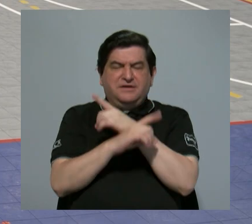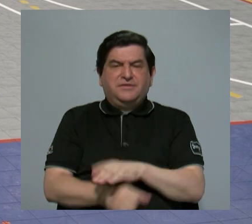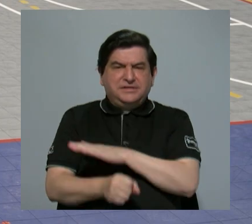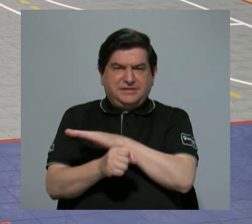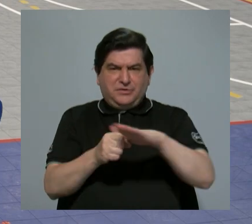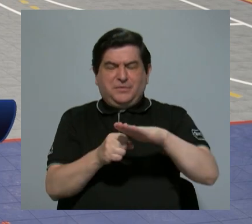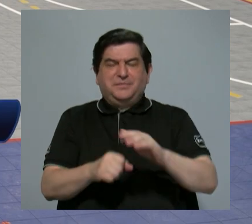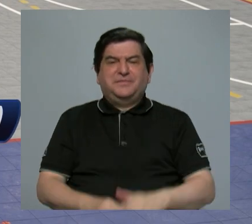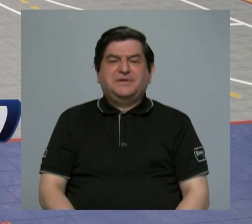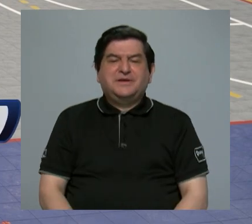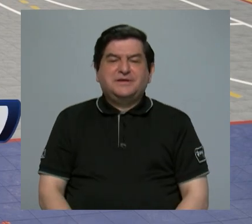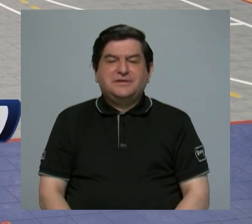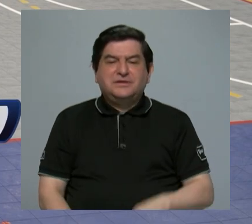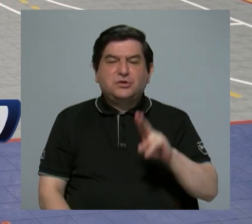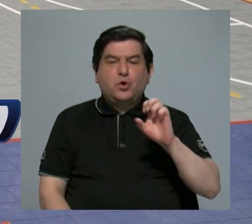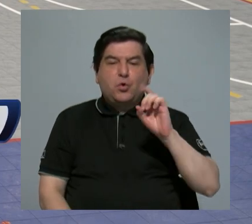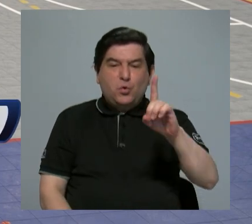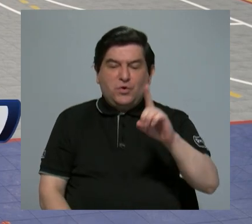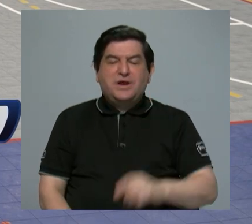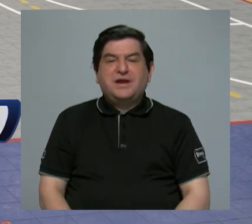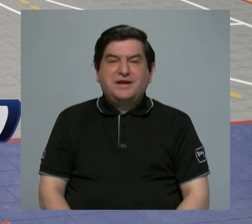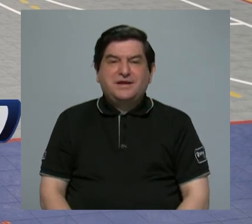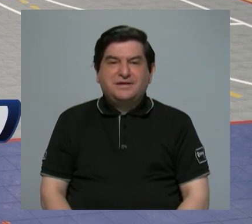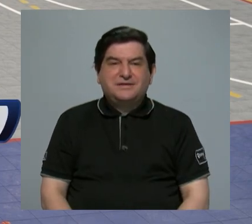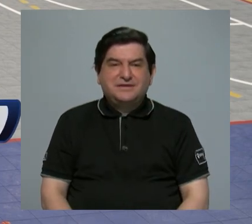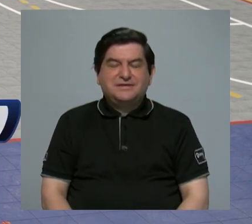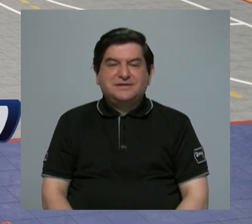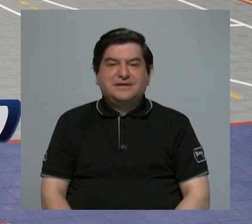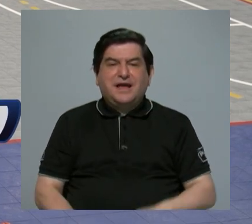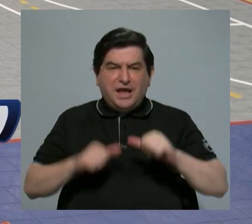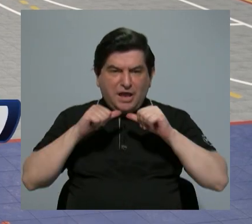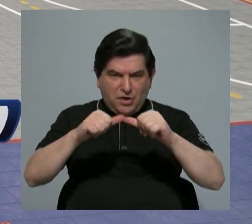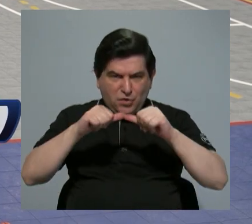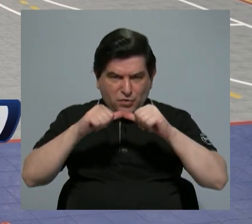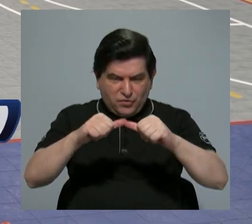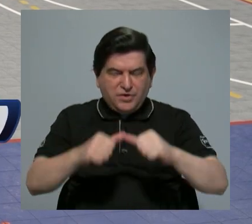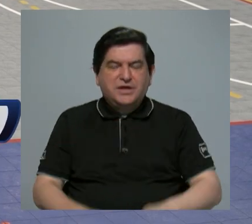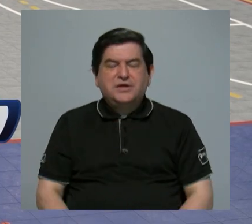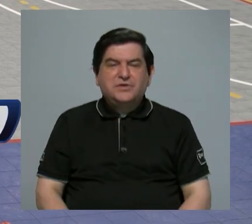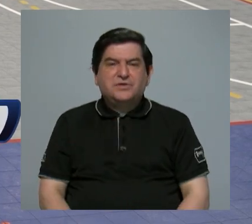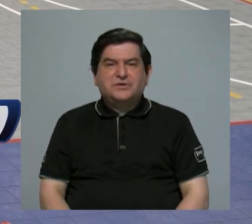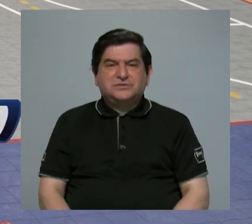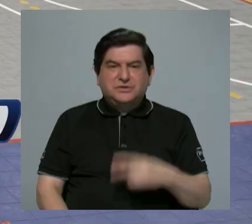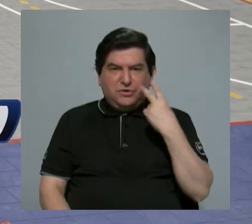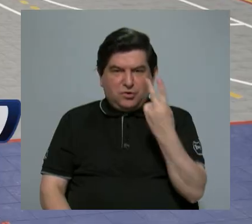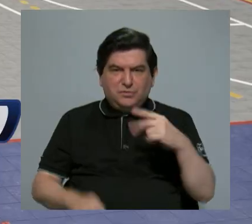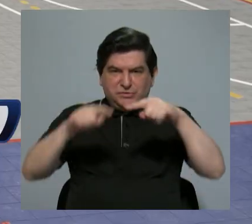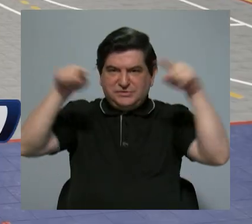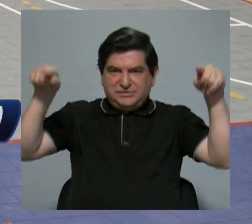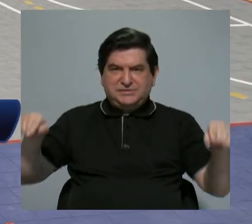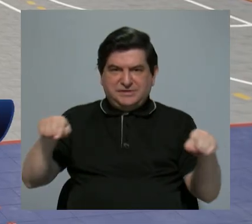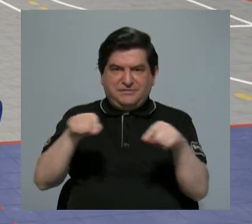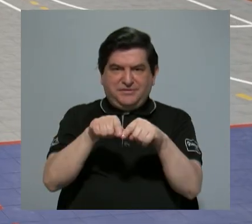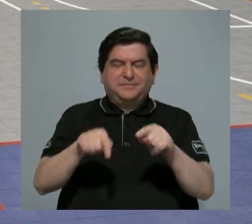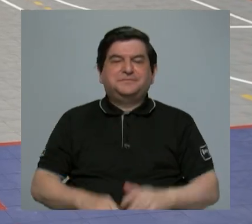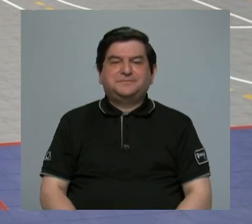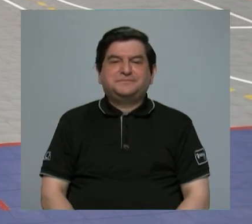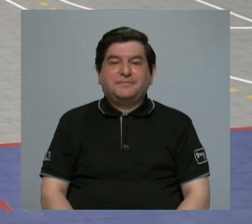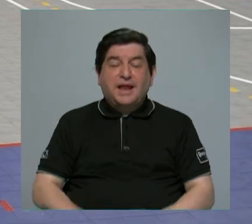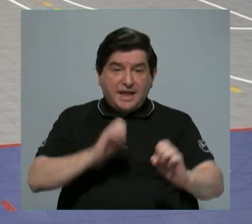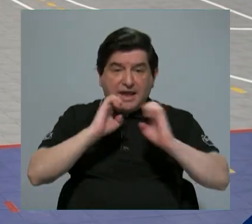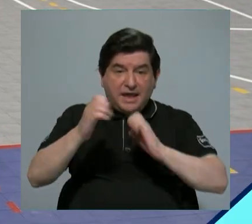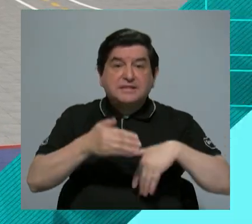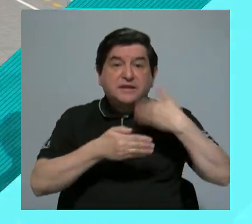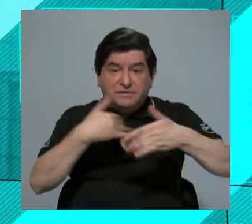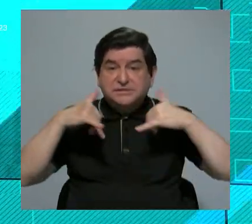logra completarlo. Ahí la UNED para llevárselo en sets corridos 18-25, 18-25 y 24-26.